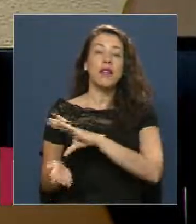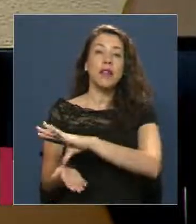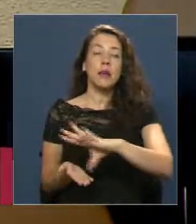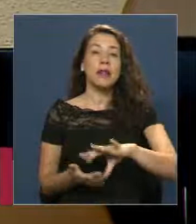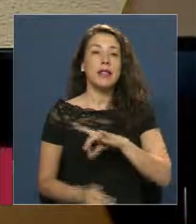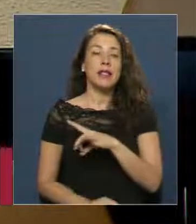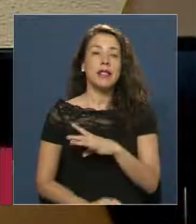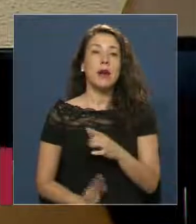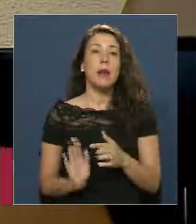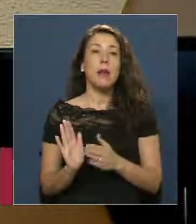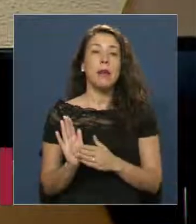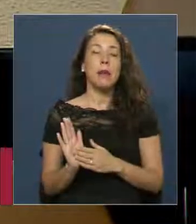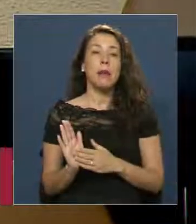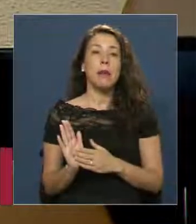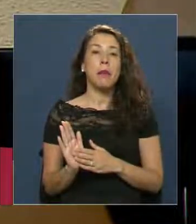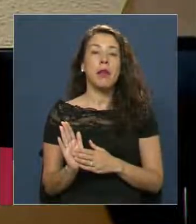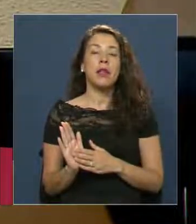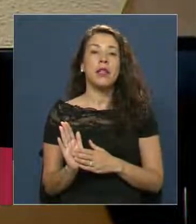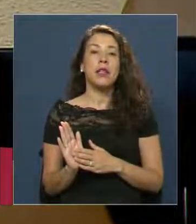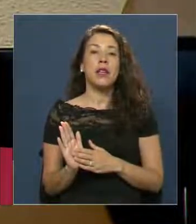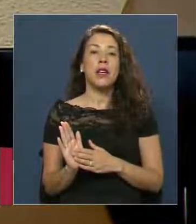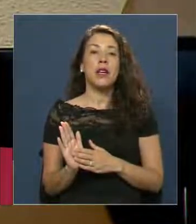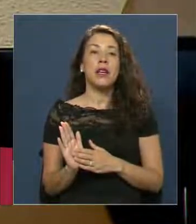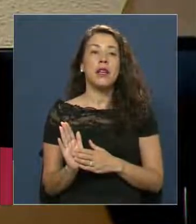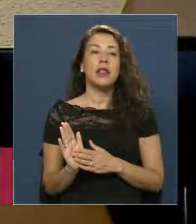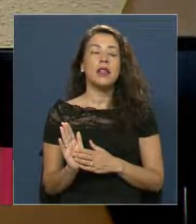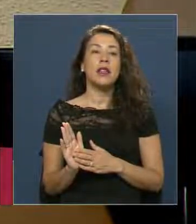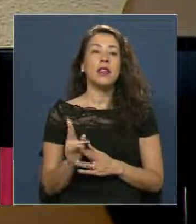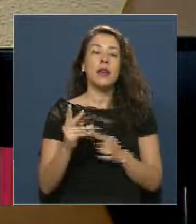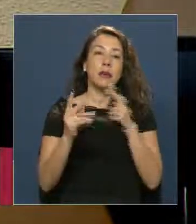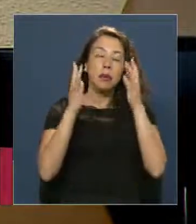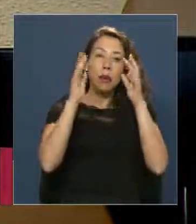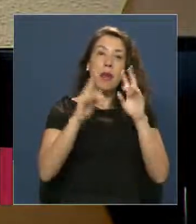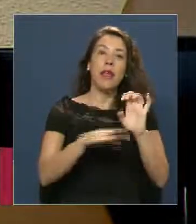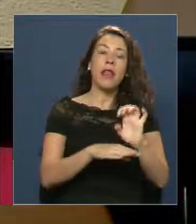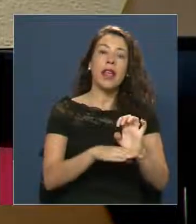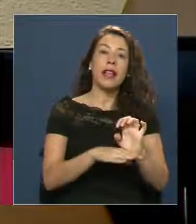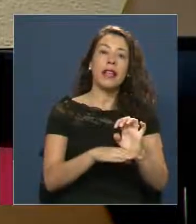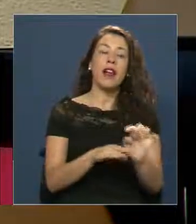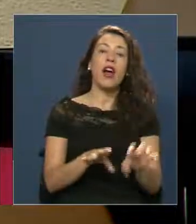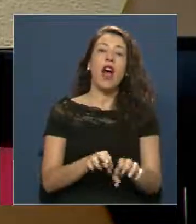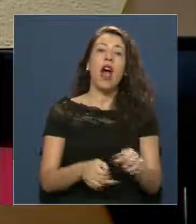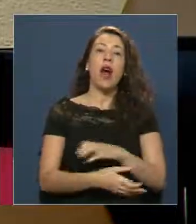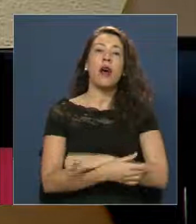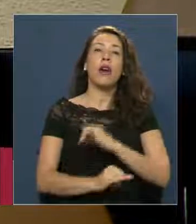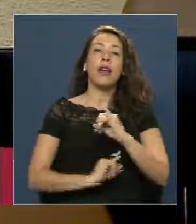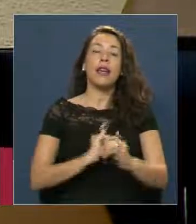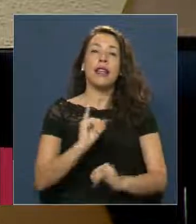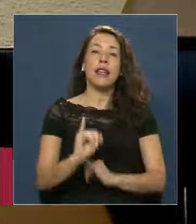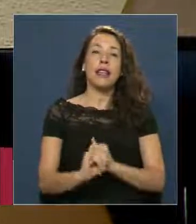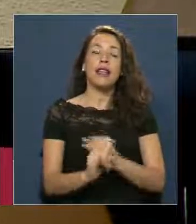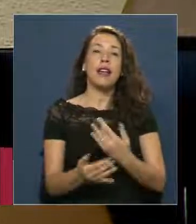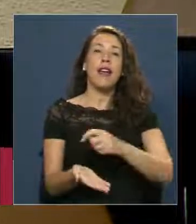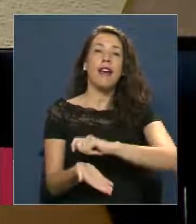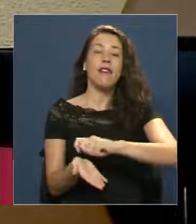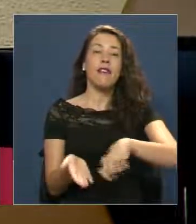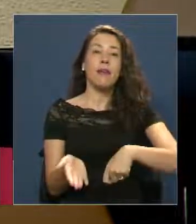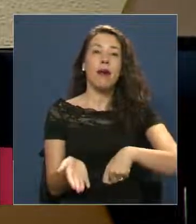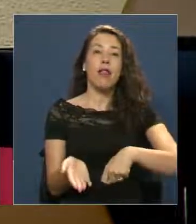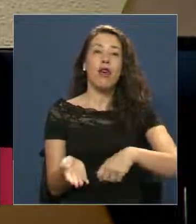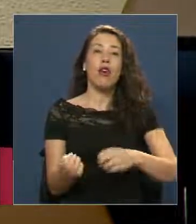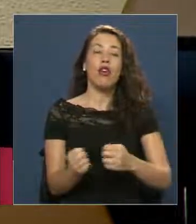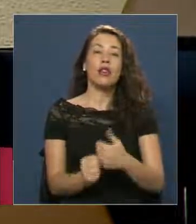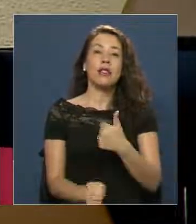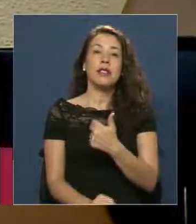chilena, una política que está construida con una mirada de Estado. Este es un convenio internacional que además fue firmado junto